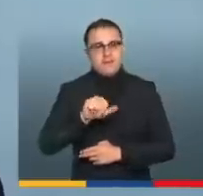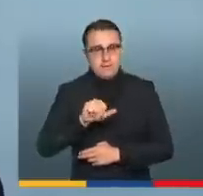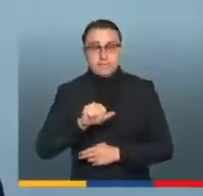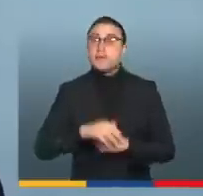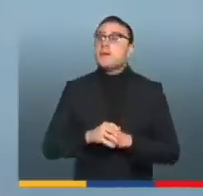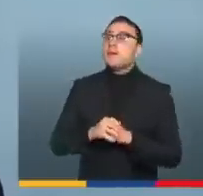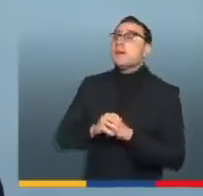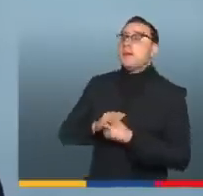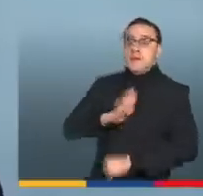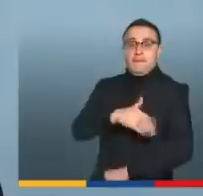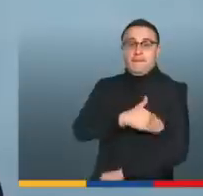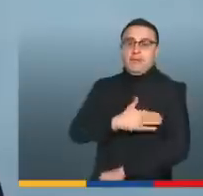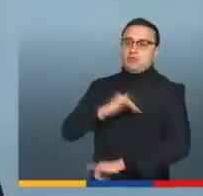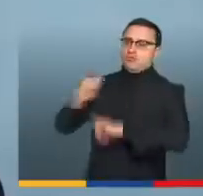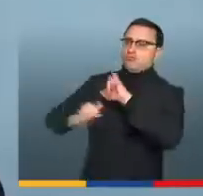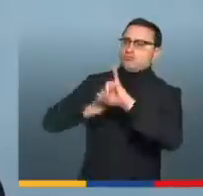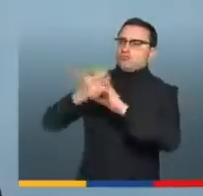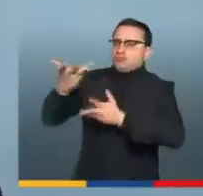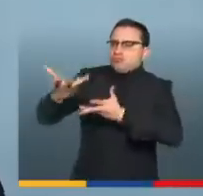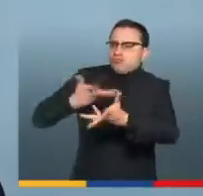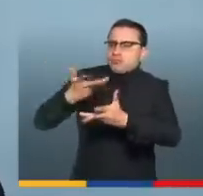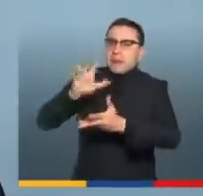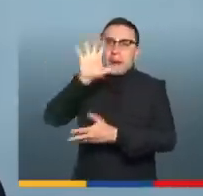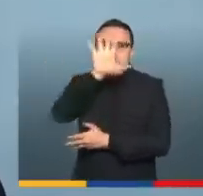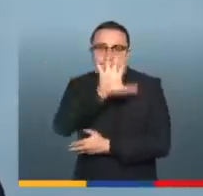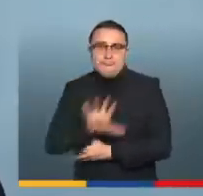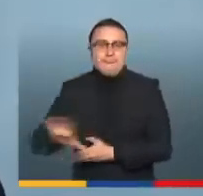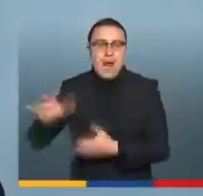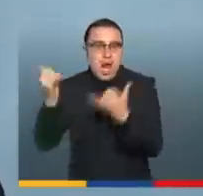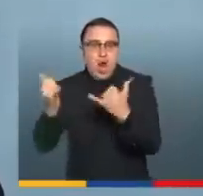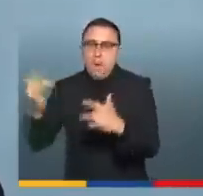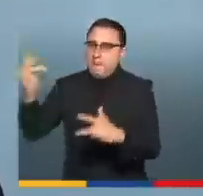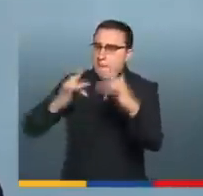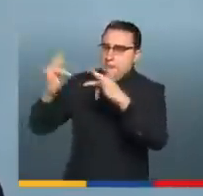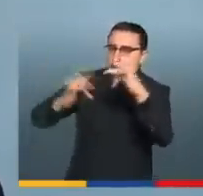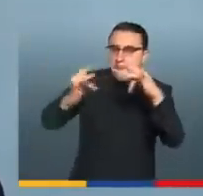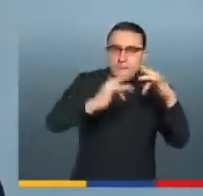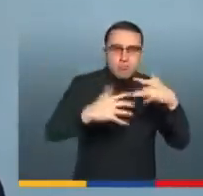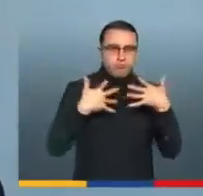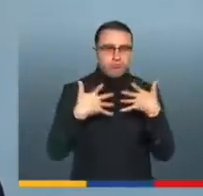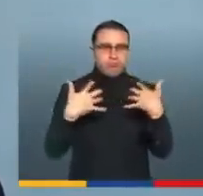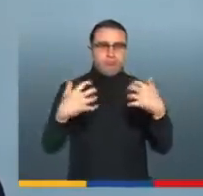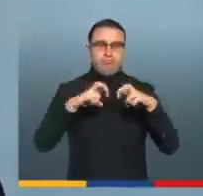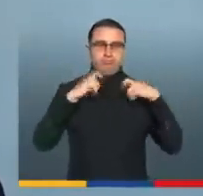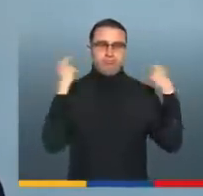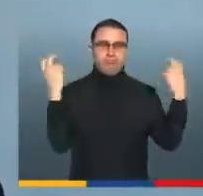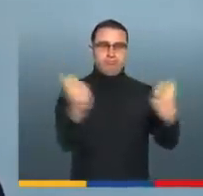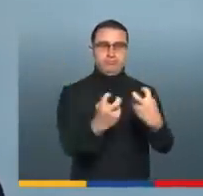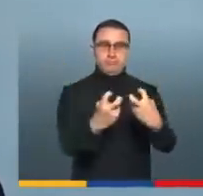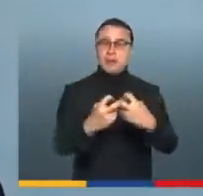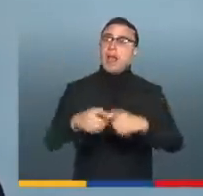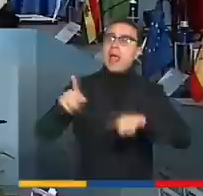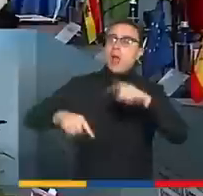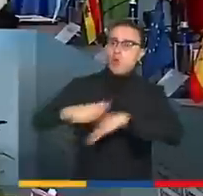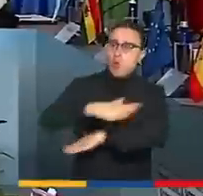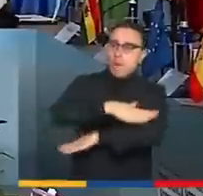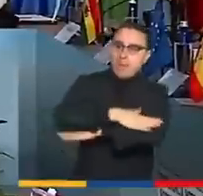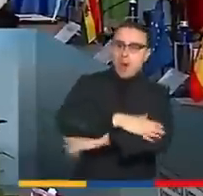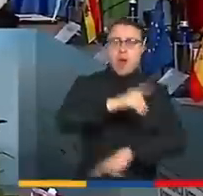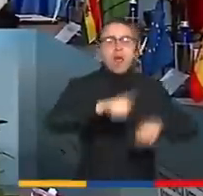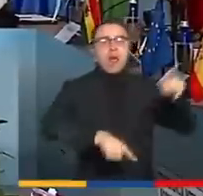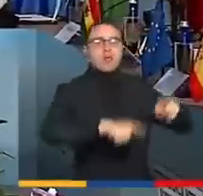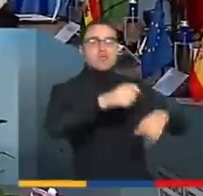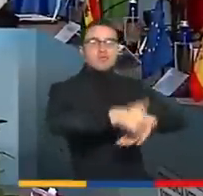Relaciones Exteriores de los diferentes países que nos acompañan, embajadores y jefes de misiones